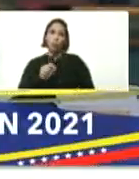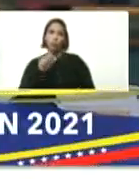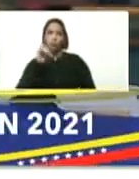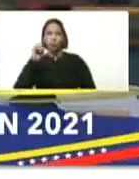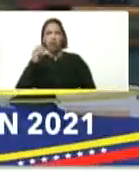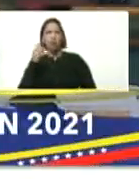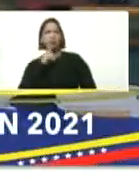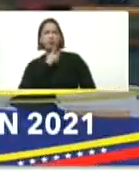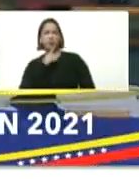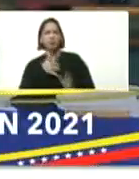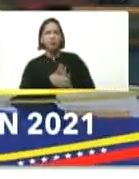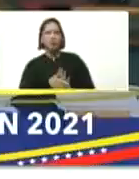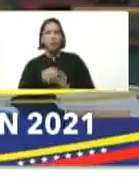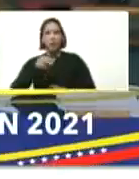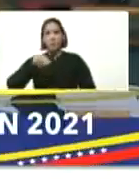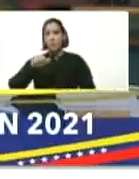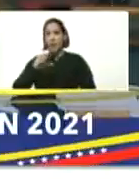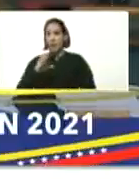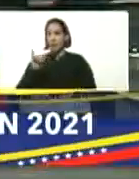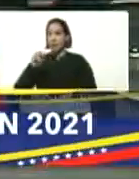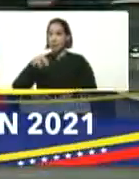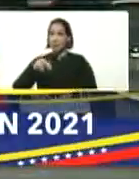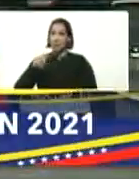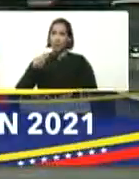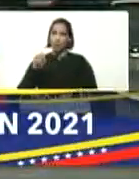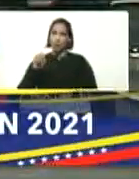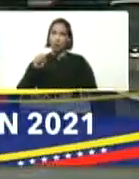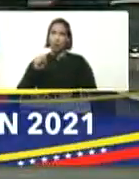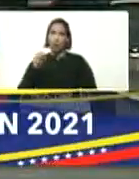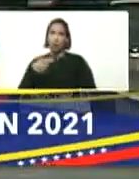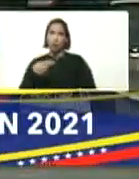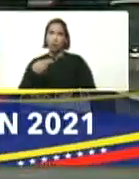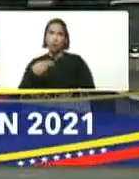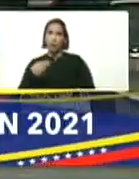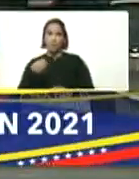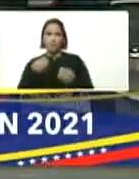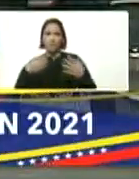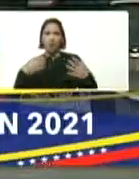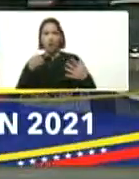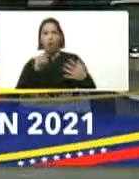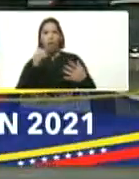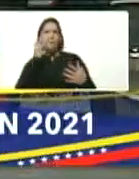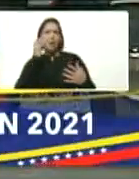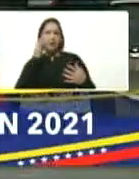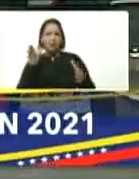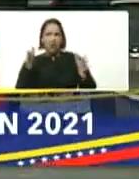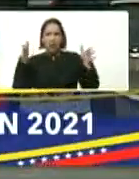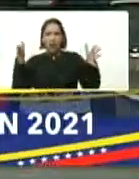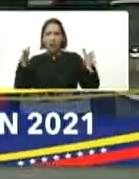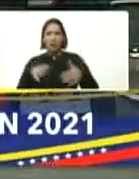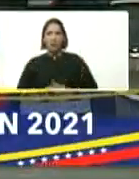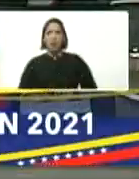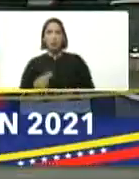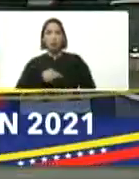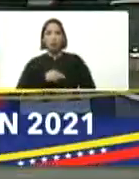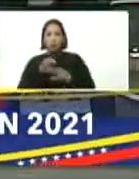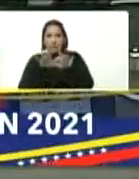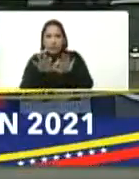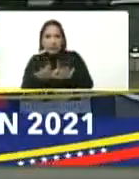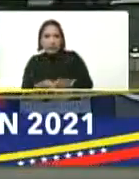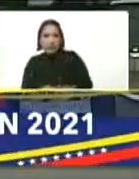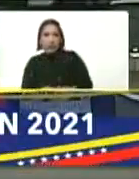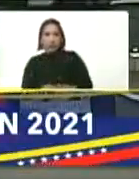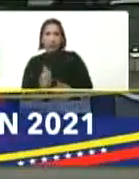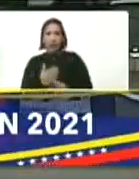¿Cómo se llamaba? Macintosh Plus, una cosa así. Sí, una Macintosh blanca, amarilla, así grande. Ahí lo hacíamos todo.